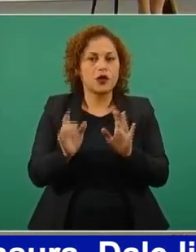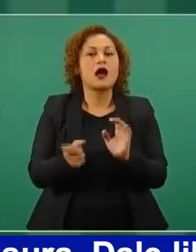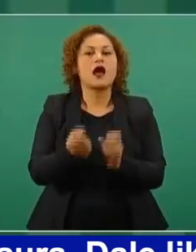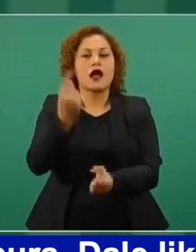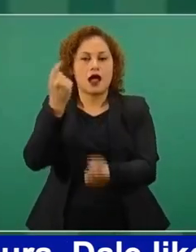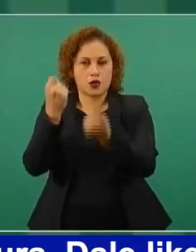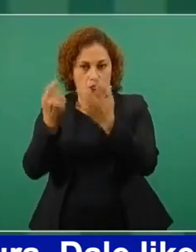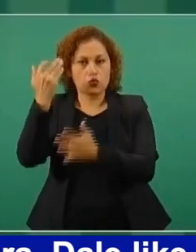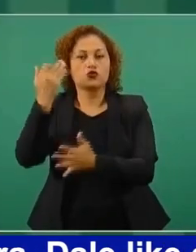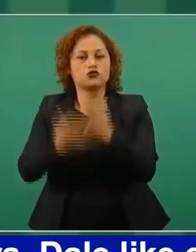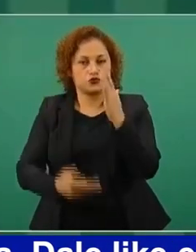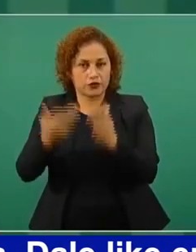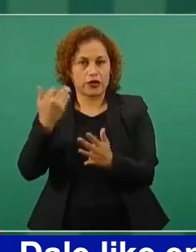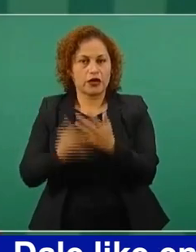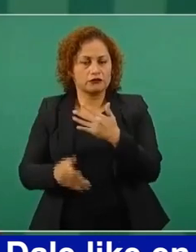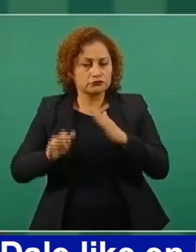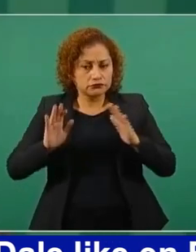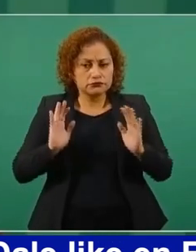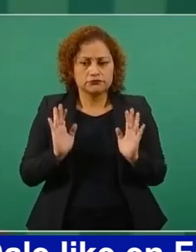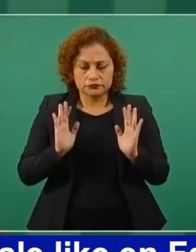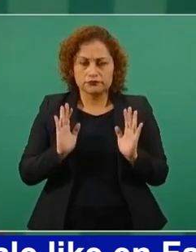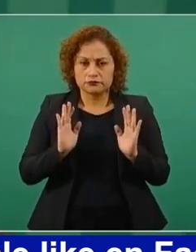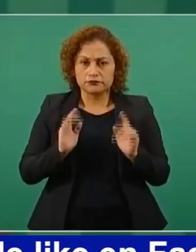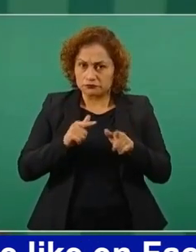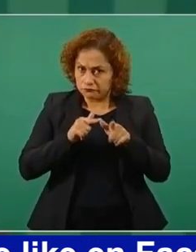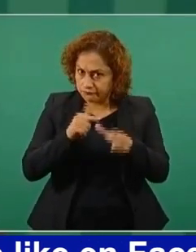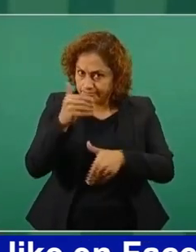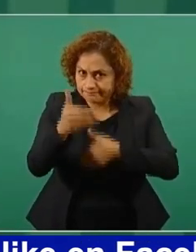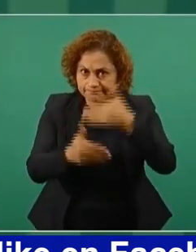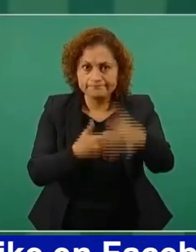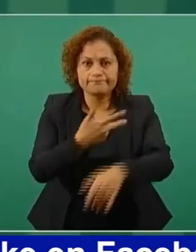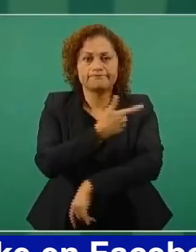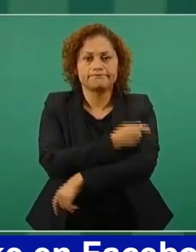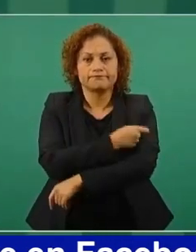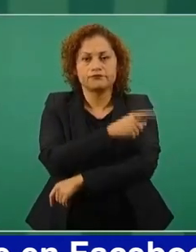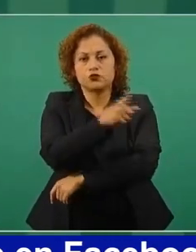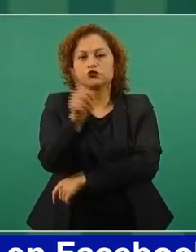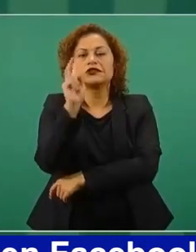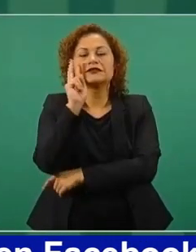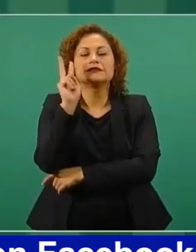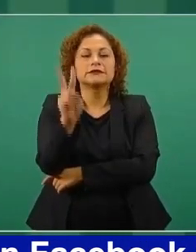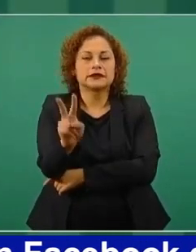algunos, se están vacunando. Si ustedes observan,